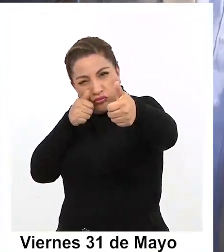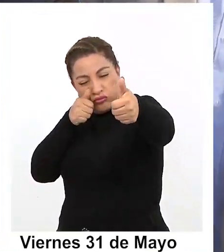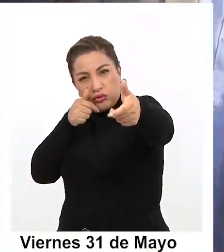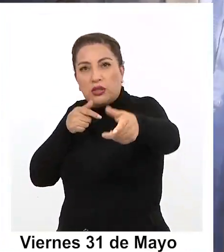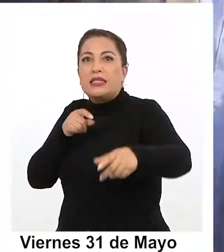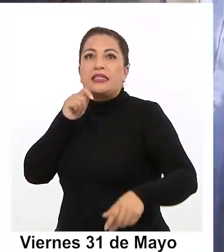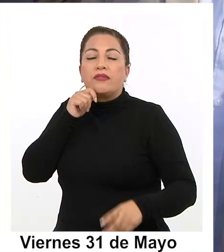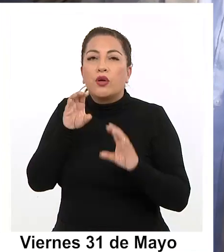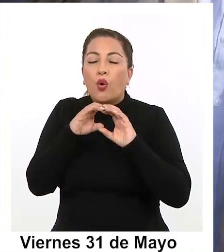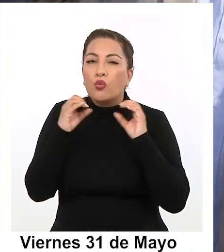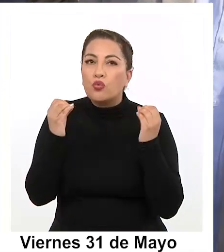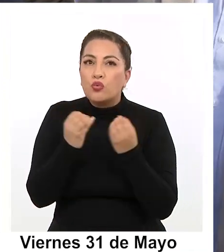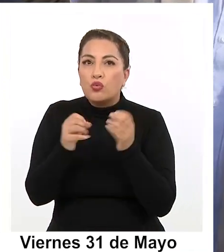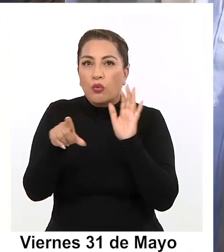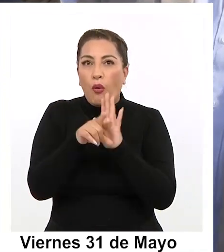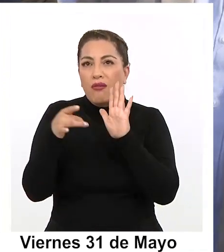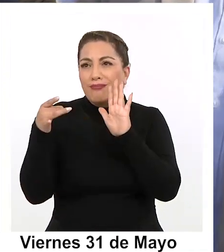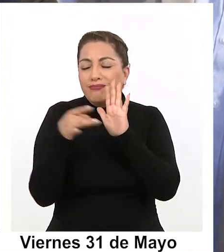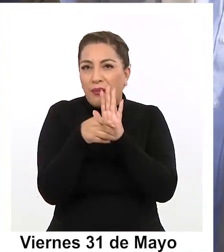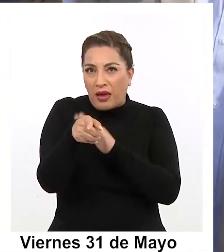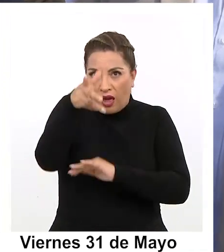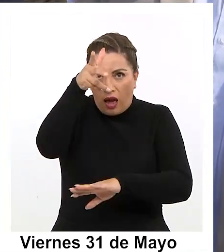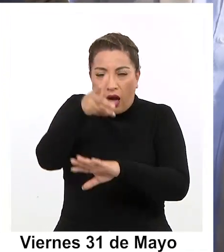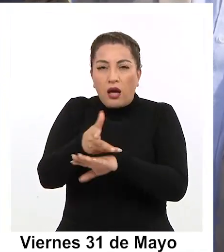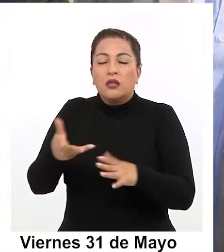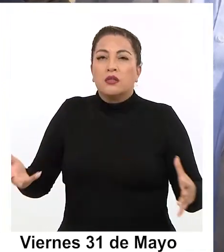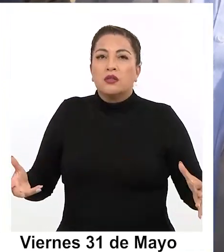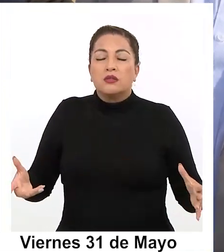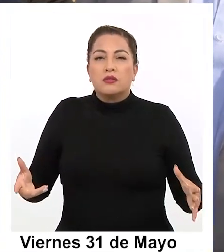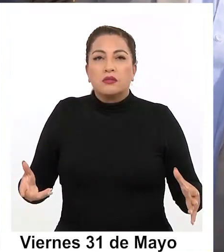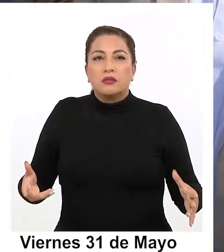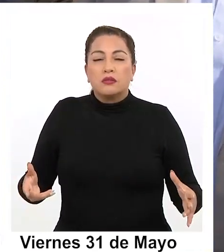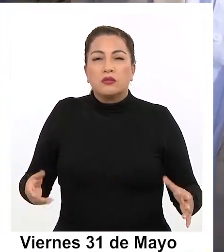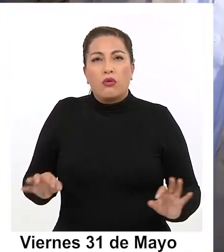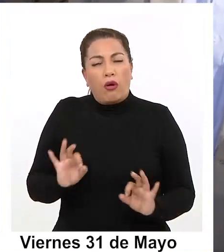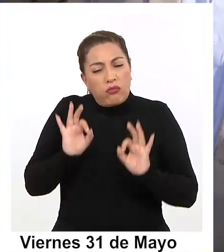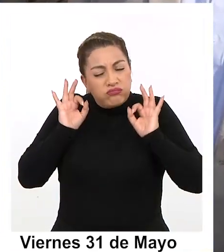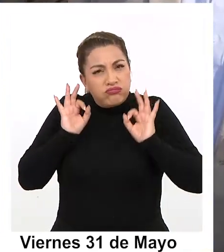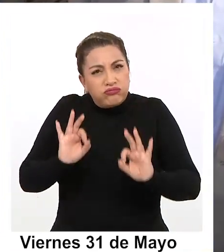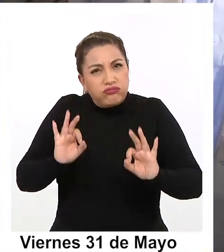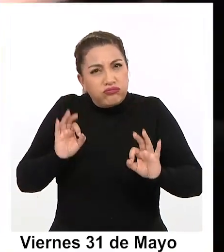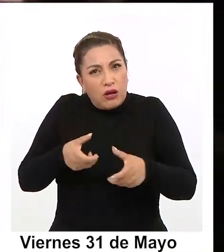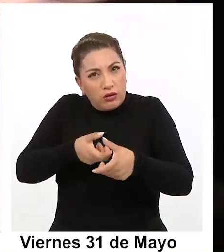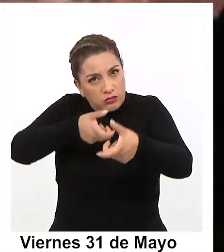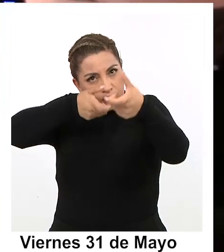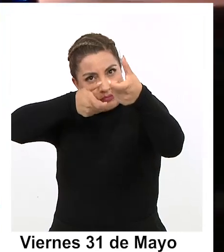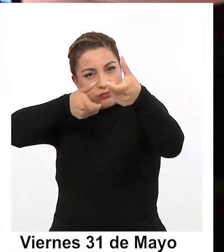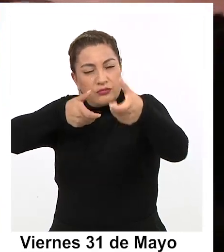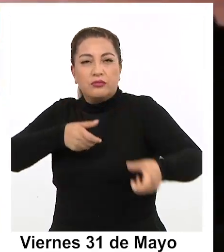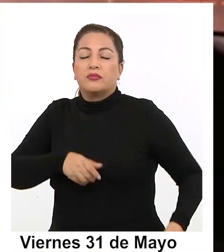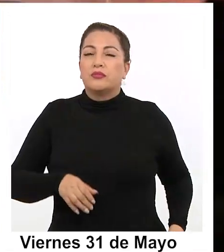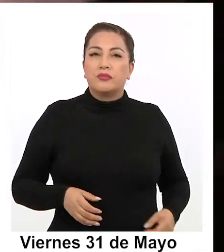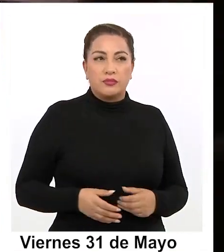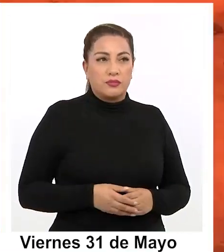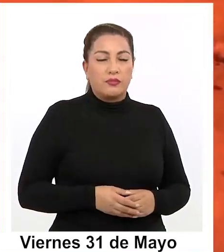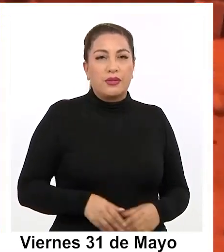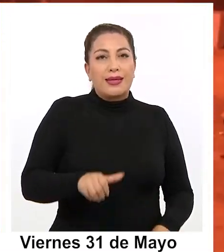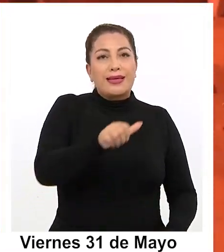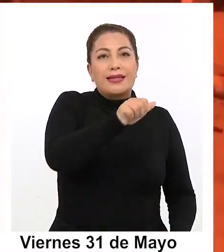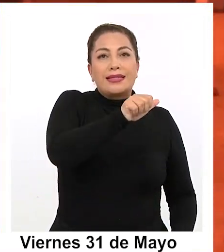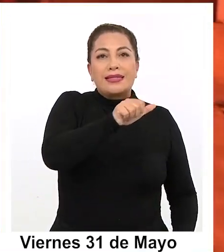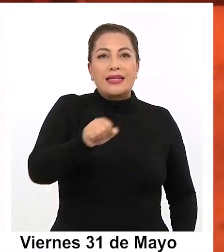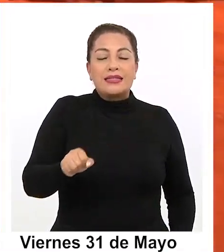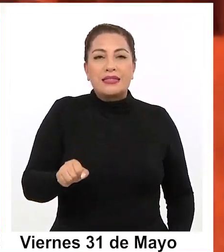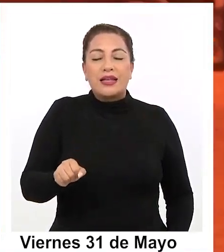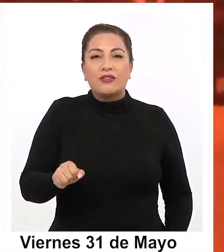de una organización criminal que contaba con un alto poder de fuego 600